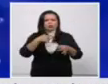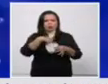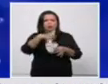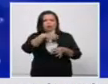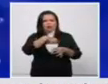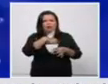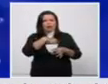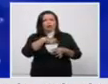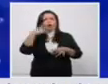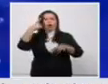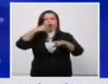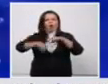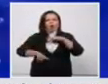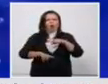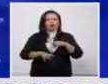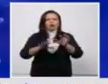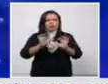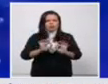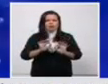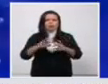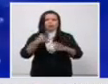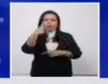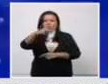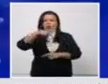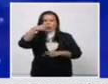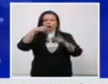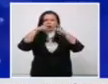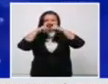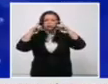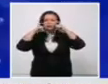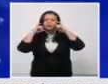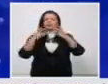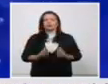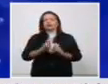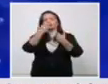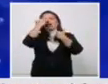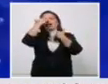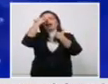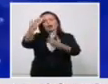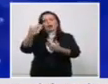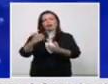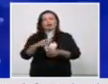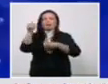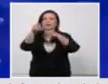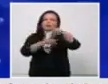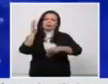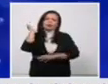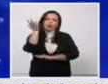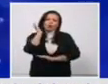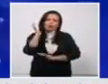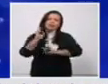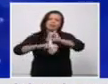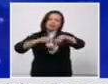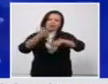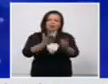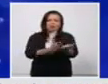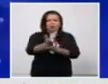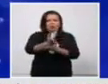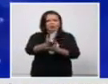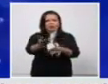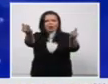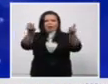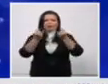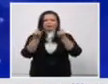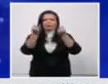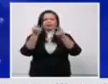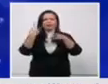para asegurarme por si las moscas, doctor. Agradecerle su presencia hoy en nuestro estudio y lo esperamos mañana para seguir conociendo otros